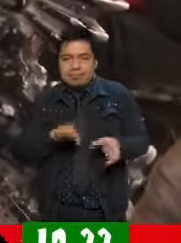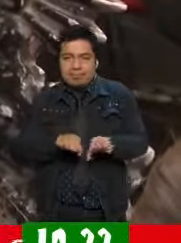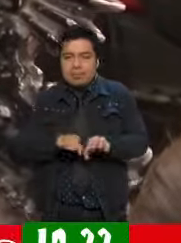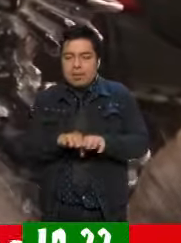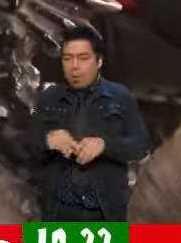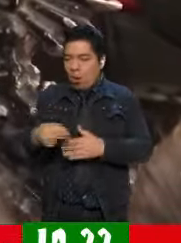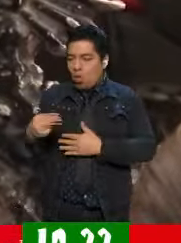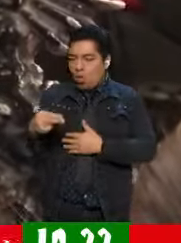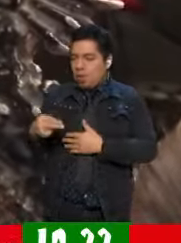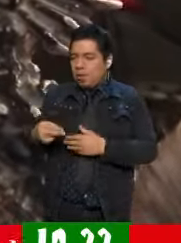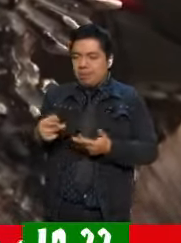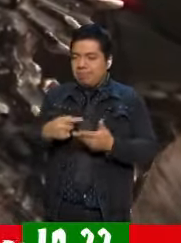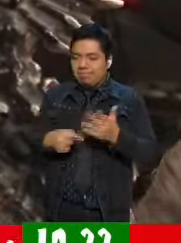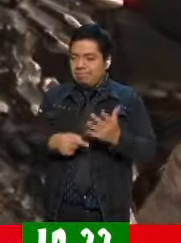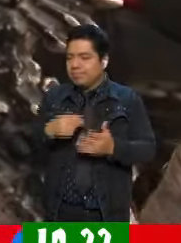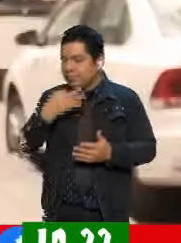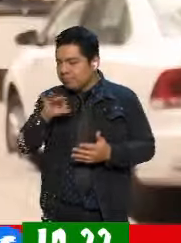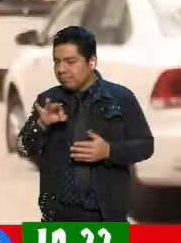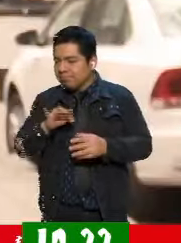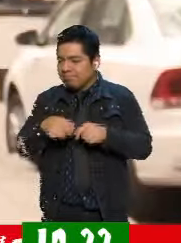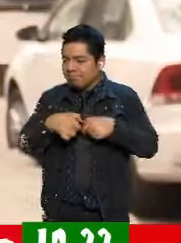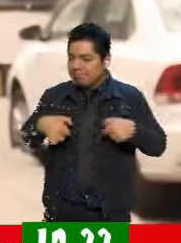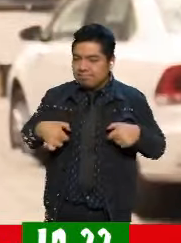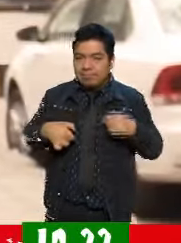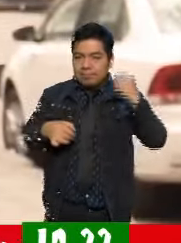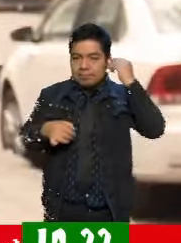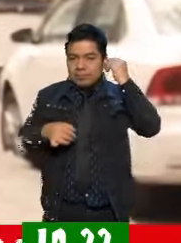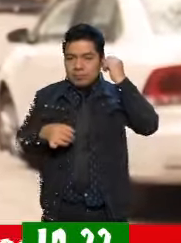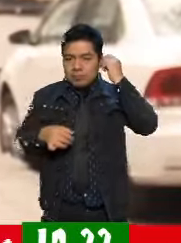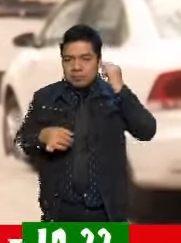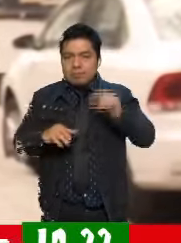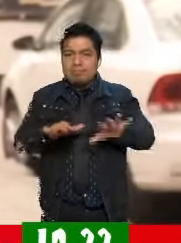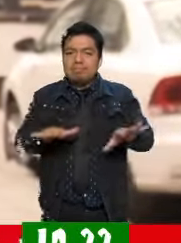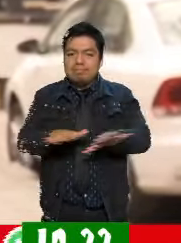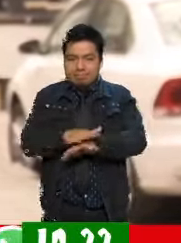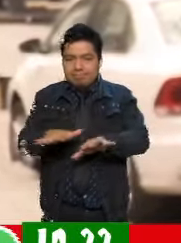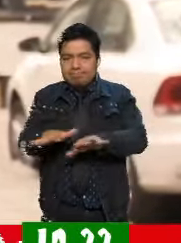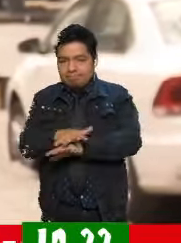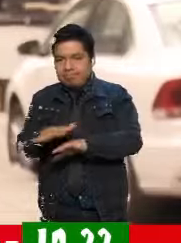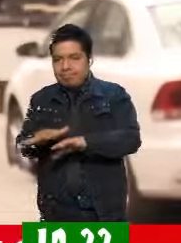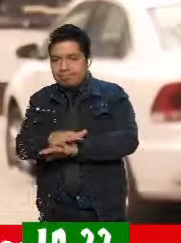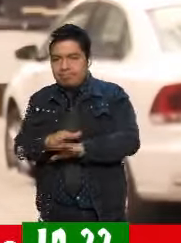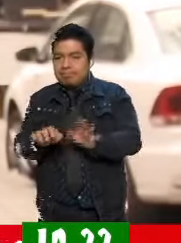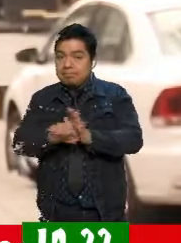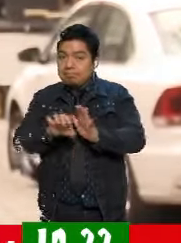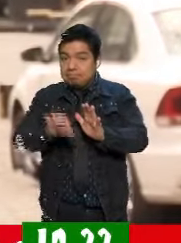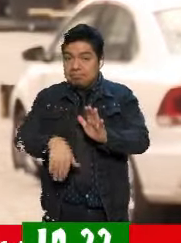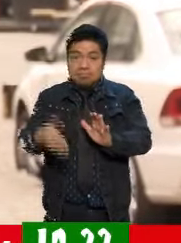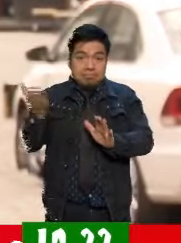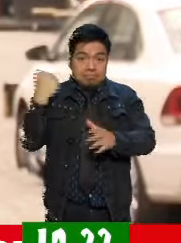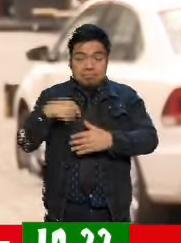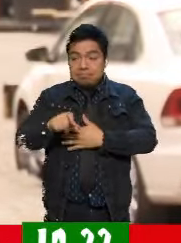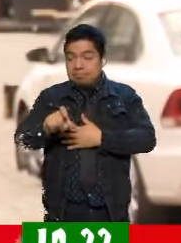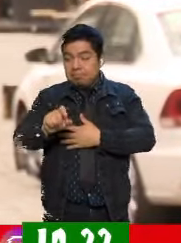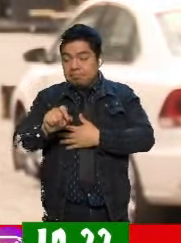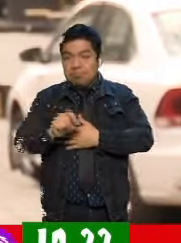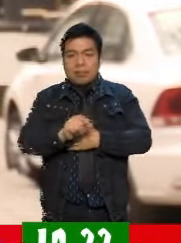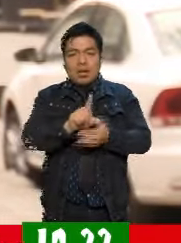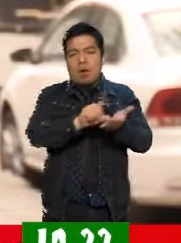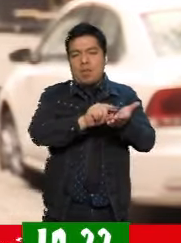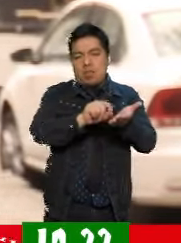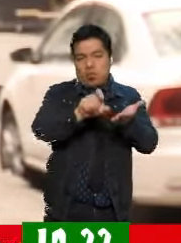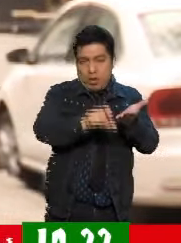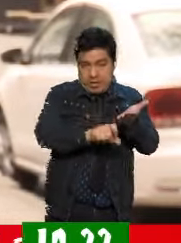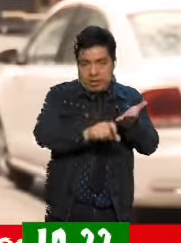nombre, sino puros apodos. Se va adaptando un poco a lo que vivimos, ¿no? A lo mejor hace 20 años la palabra tuitear